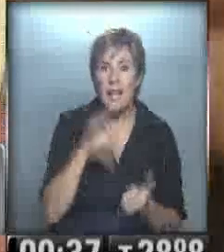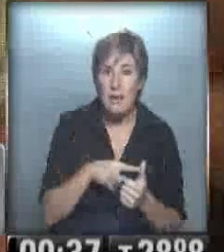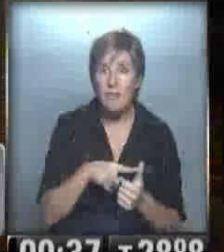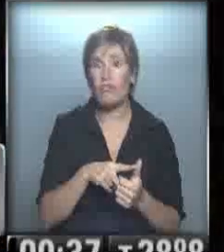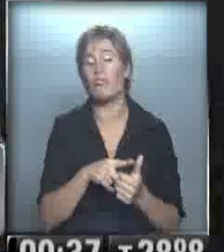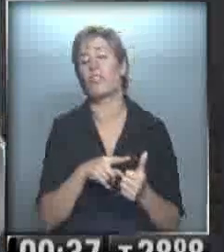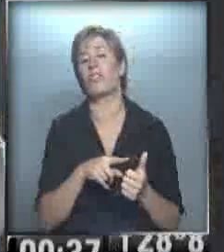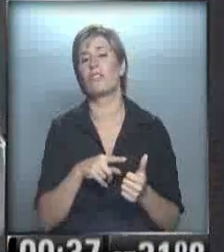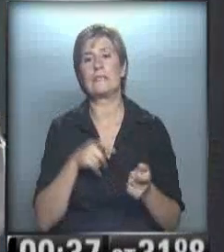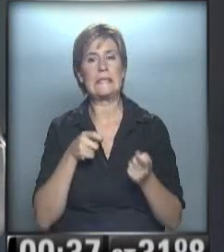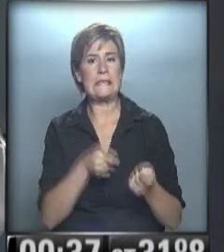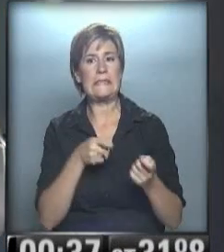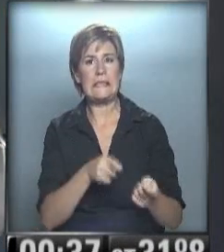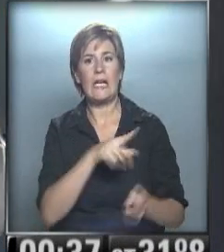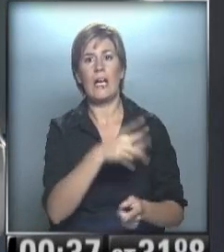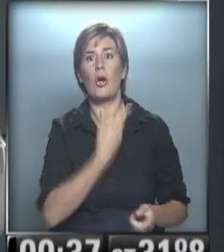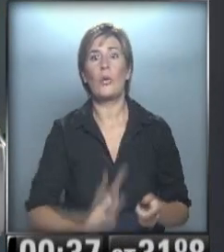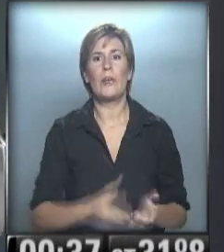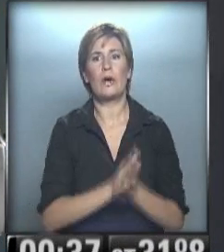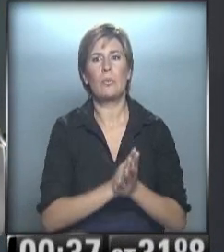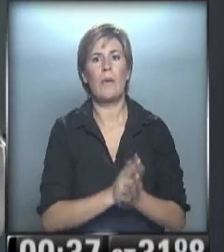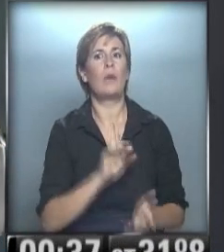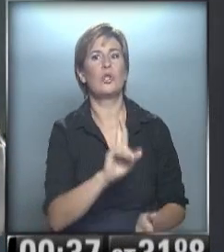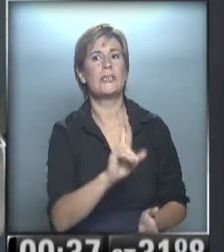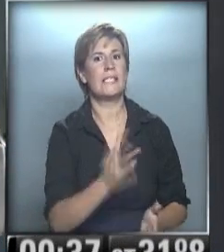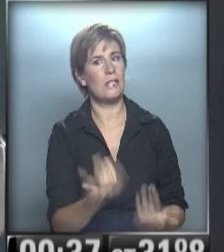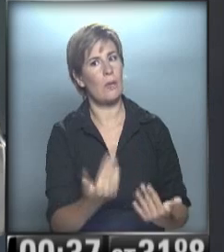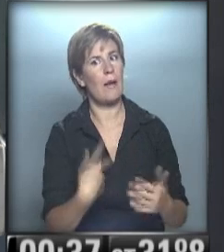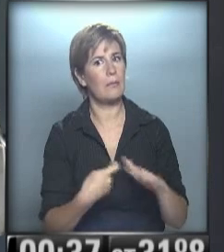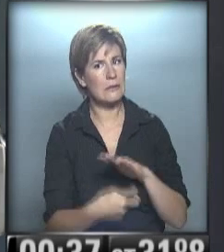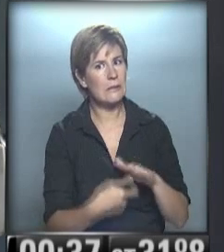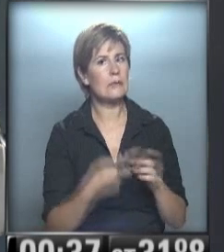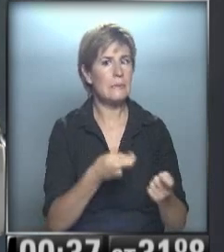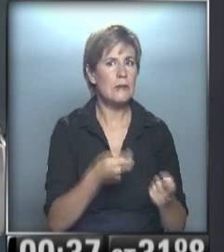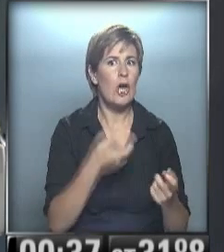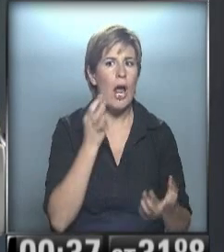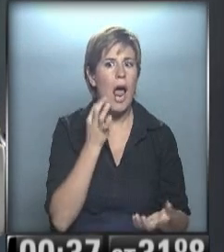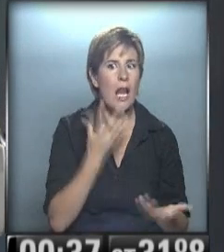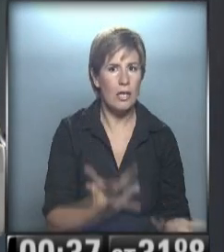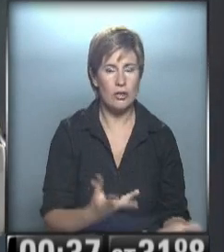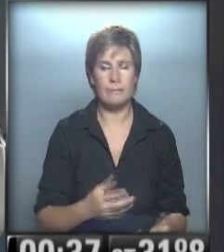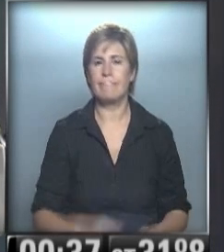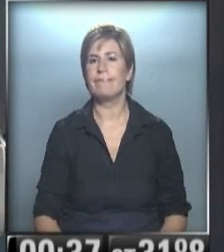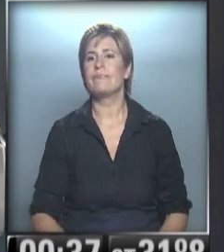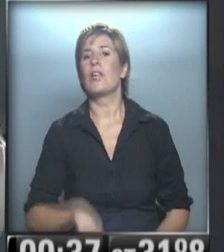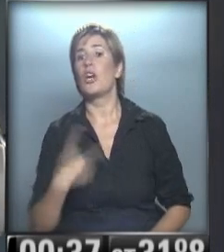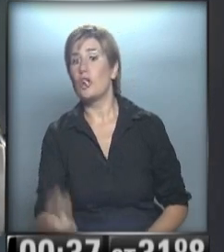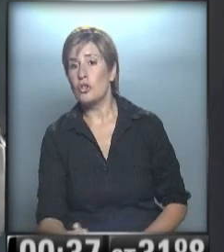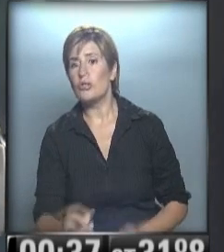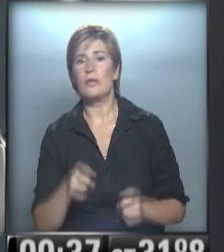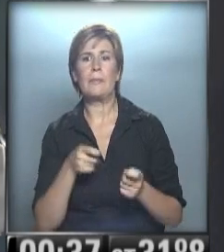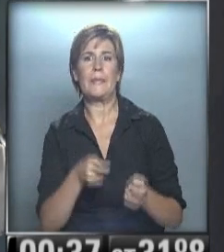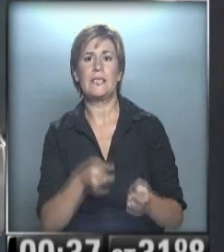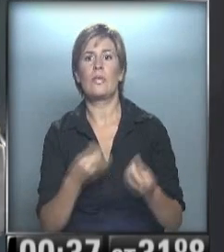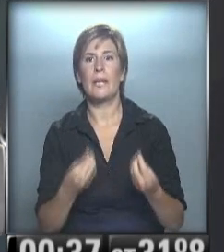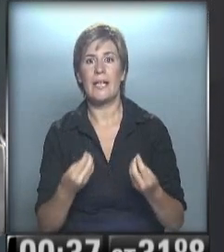efectivamente se den estas autorizaciones. Otros han presionado claramente para tener una mayor proporción de